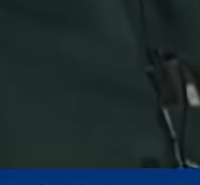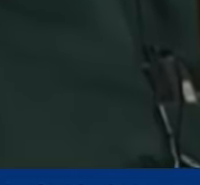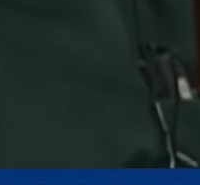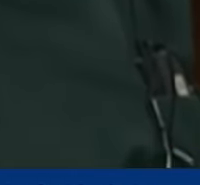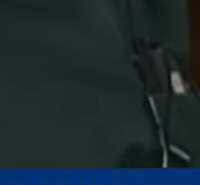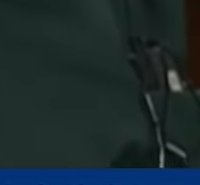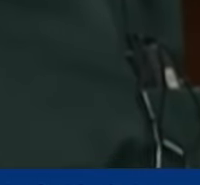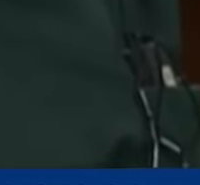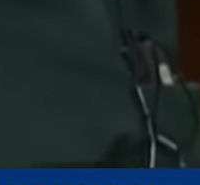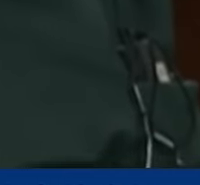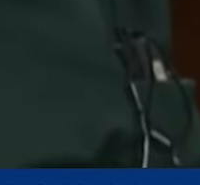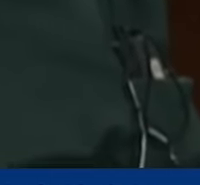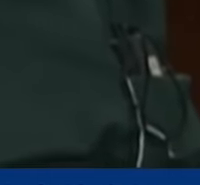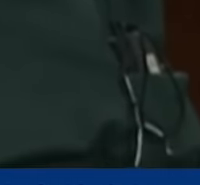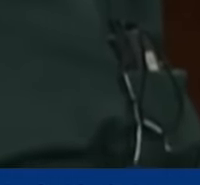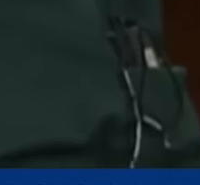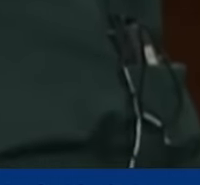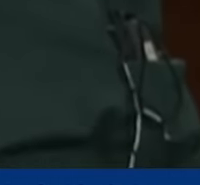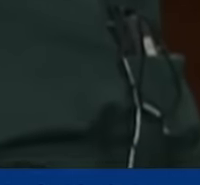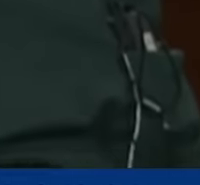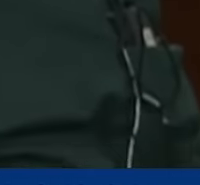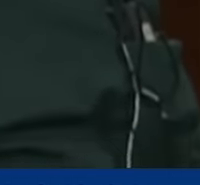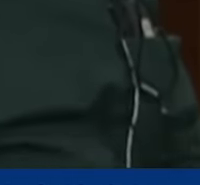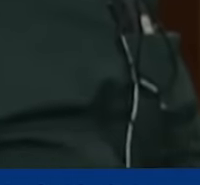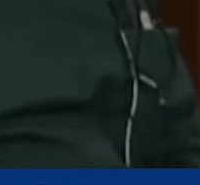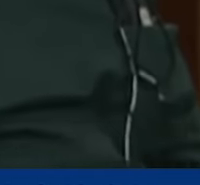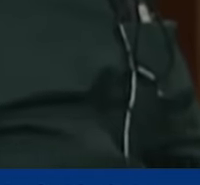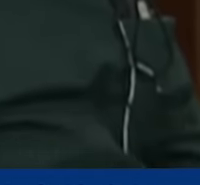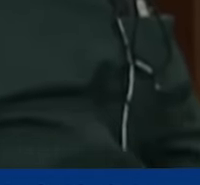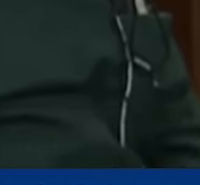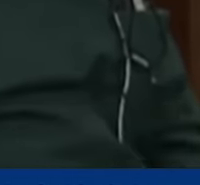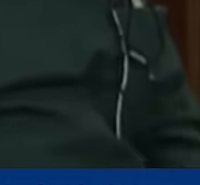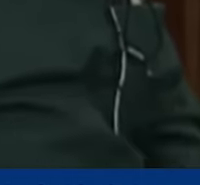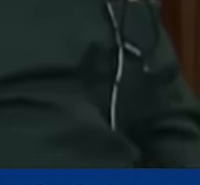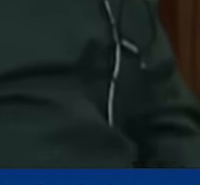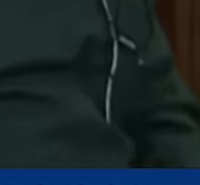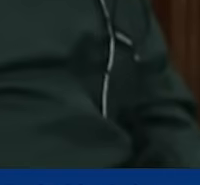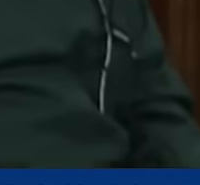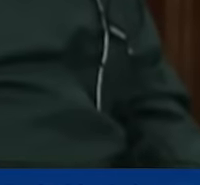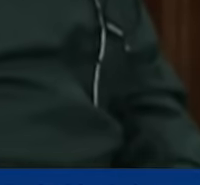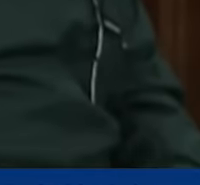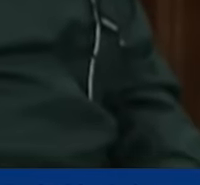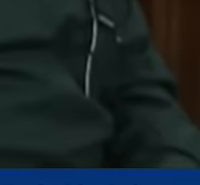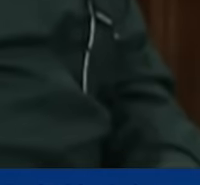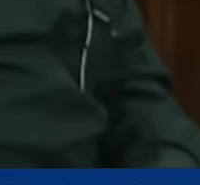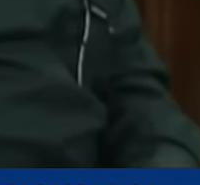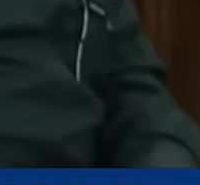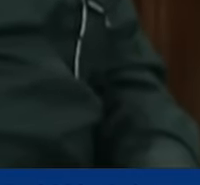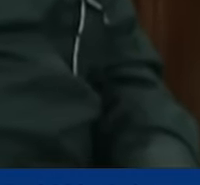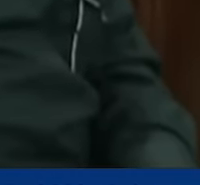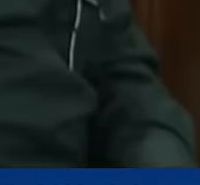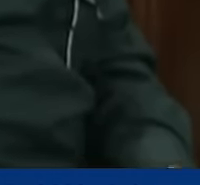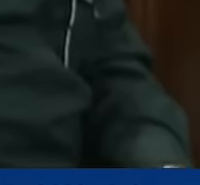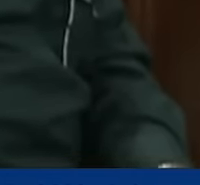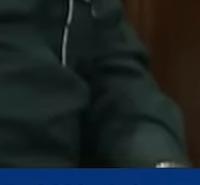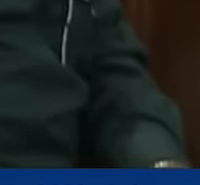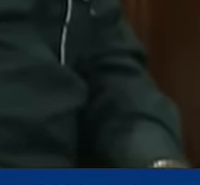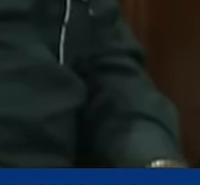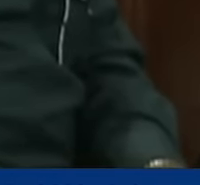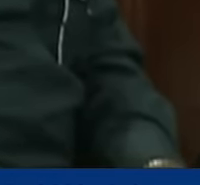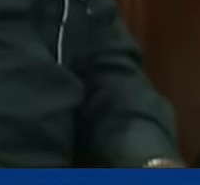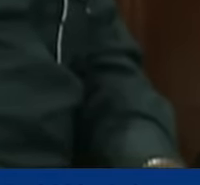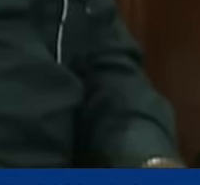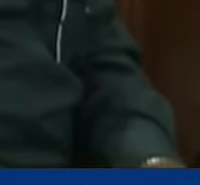el estado Zulia. El acuerdo pues también servirá para el desarrollo del área Boca de Serpiente, ubicada